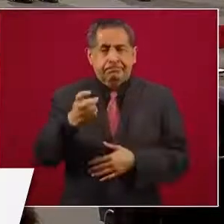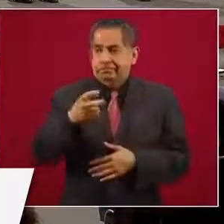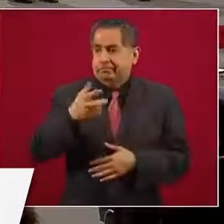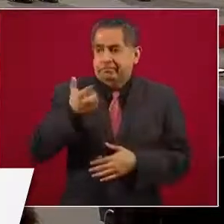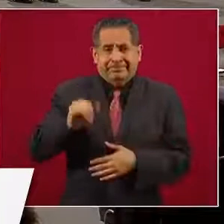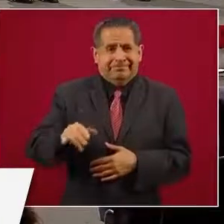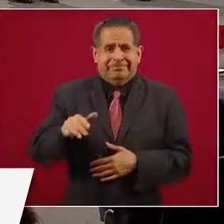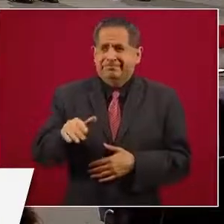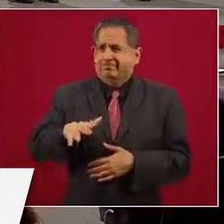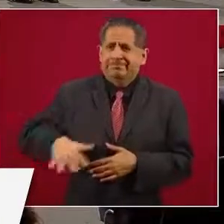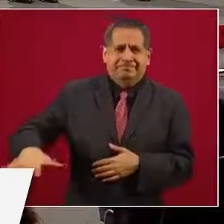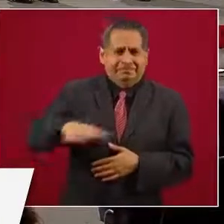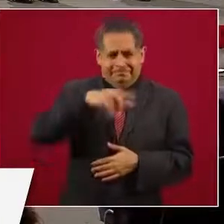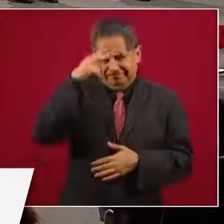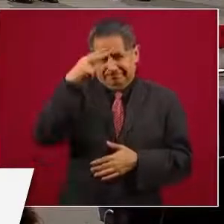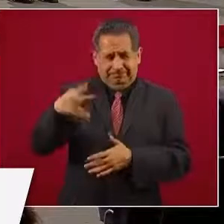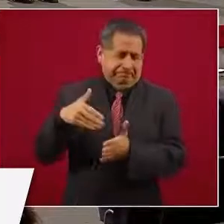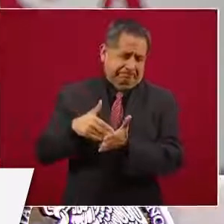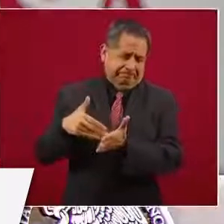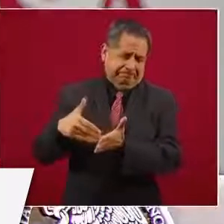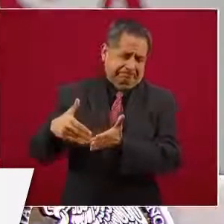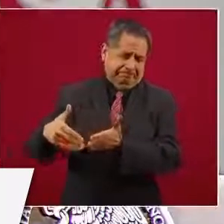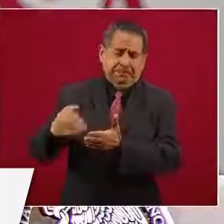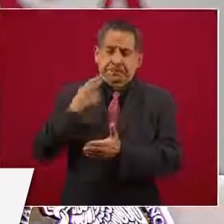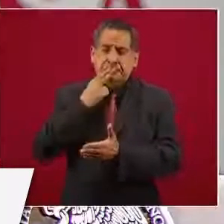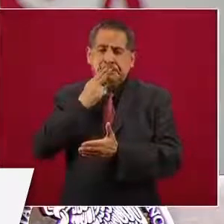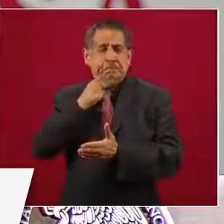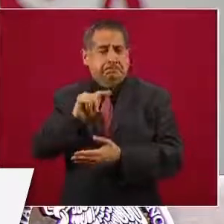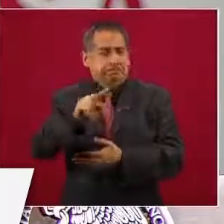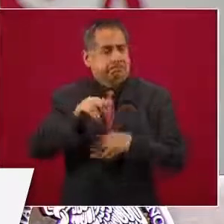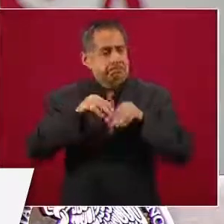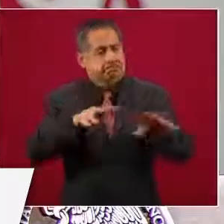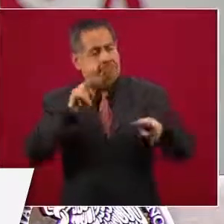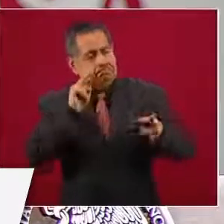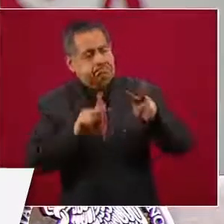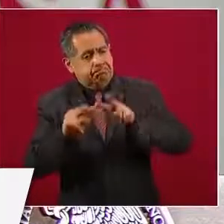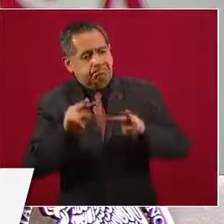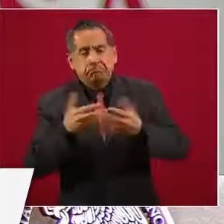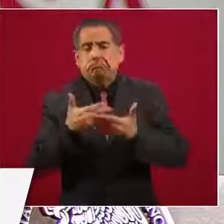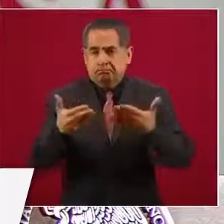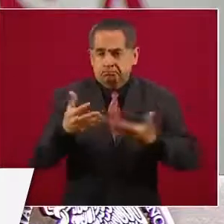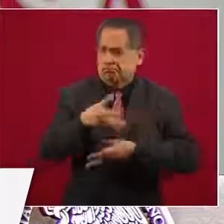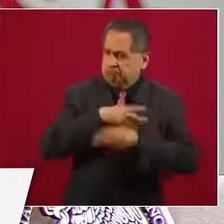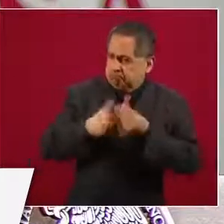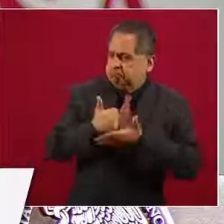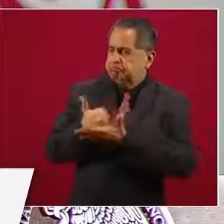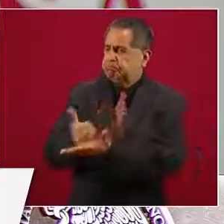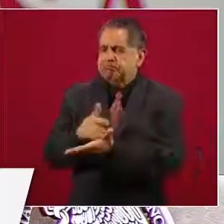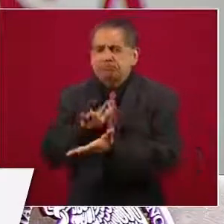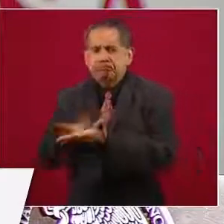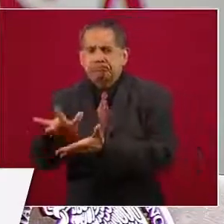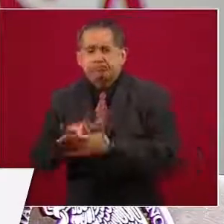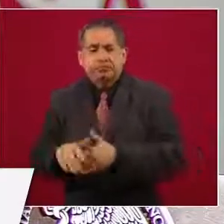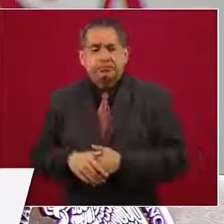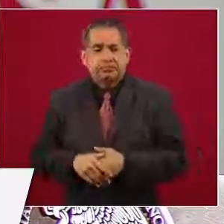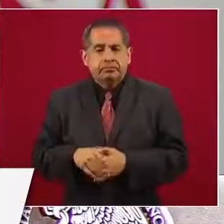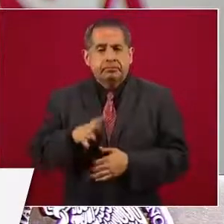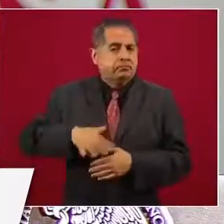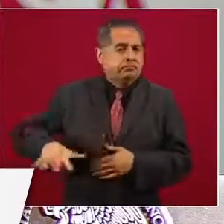de millones de mexicanos. Y ellos hoy cuentan con nosotros. Como